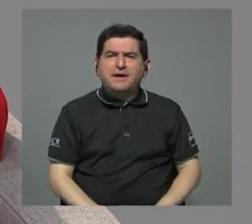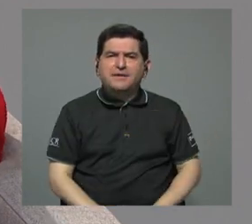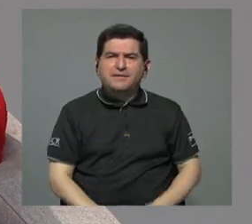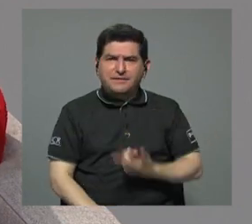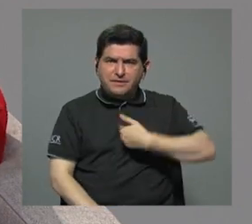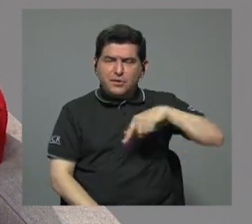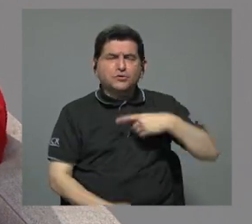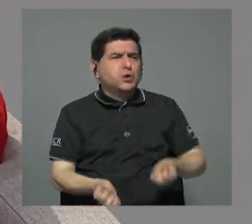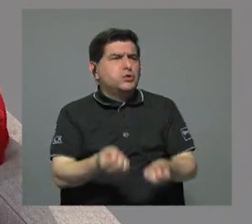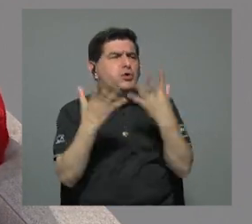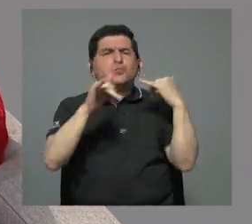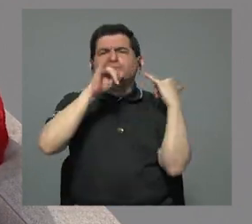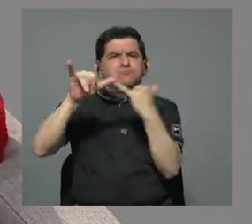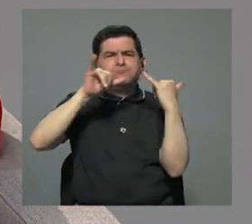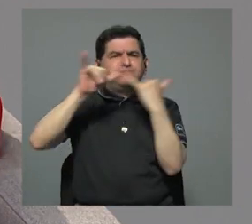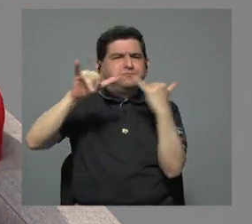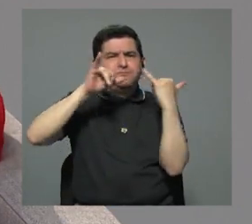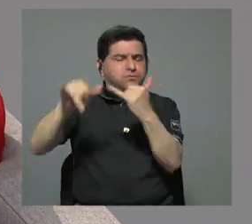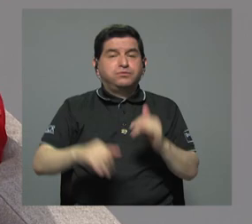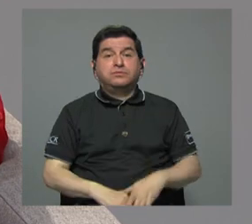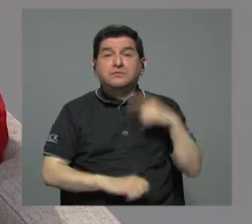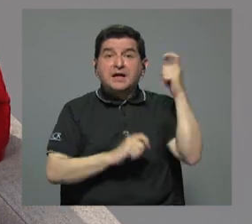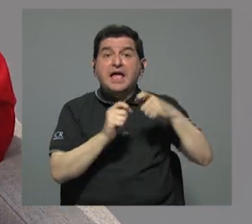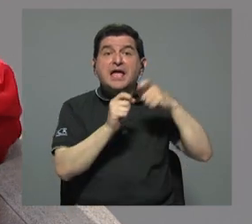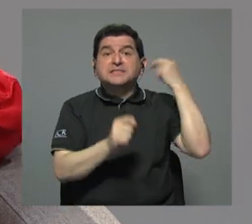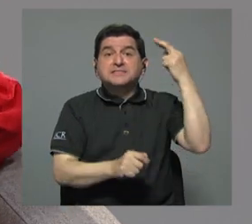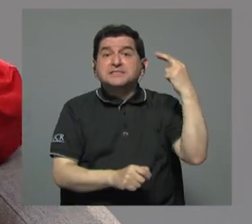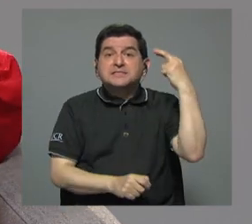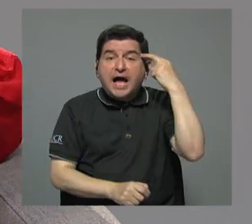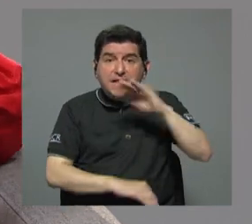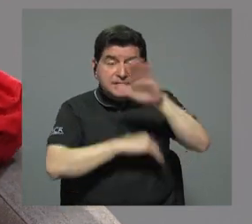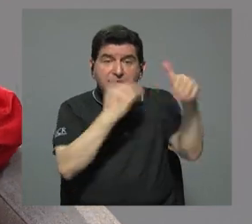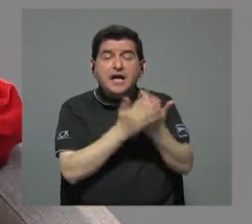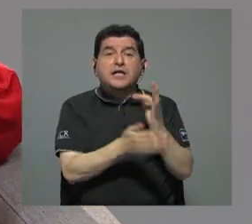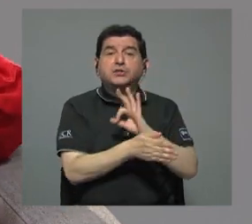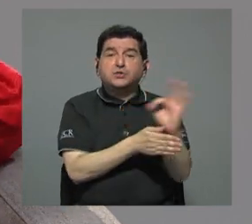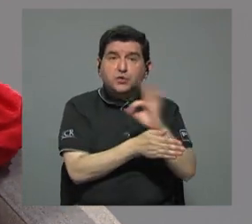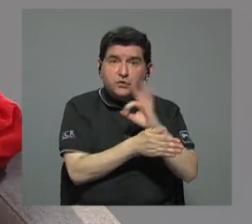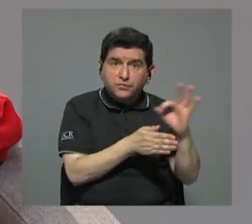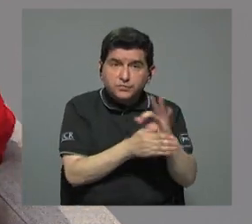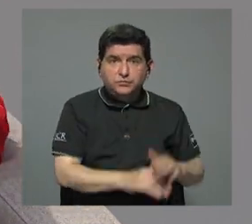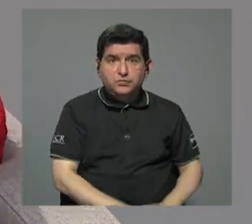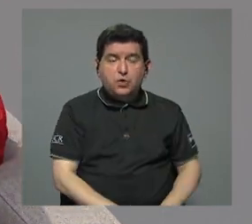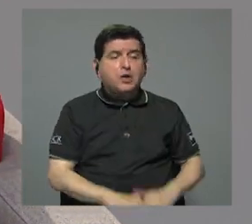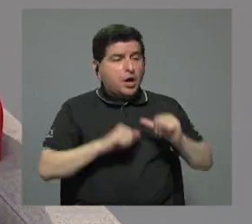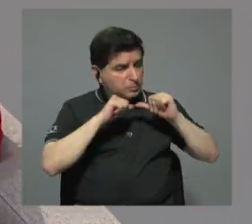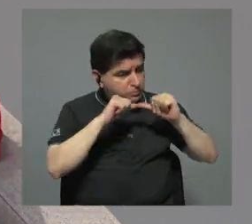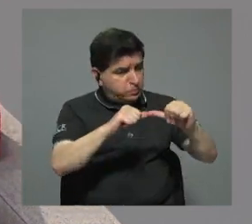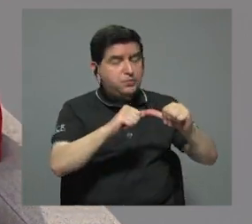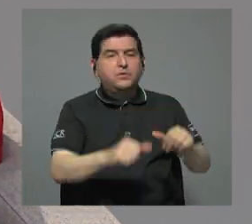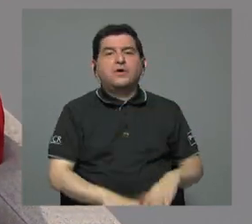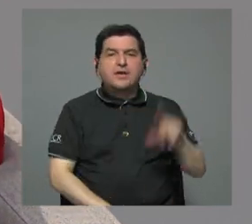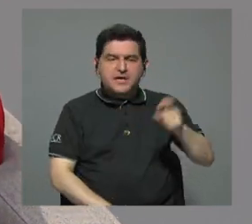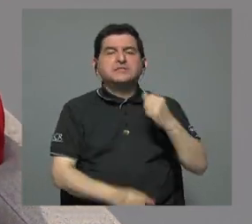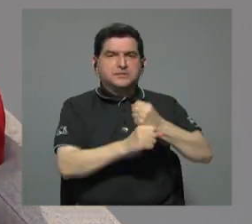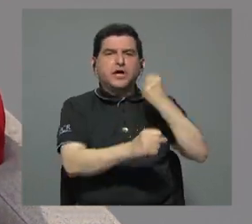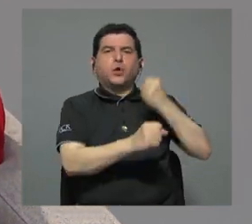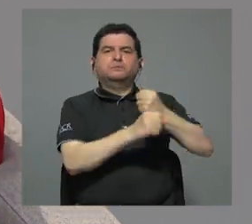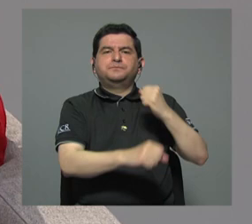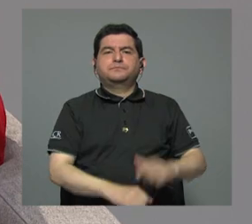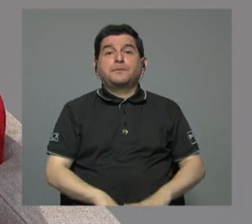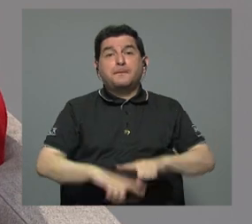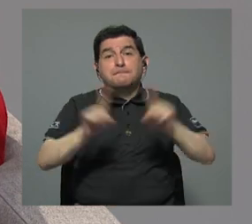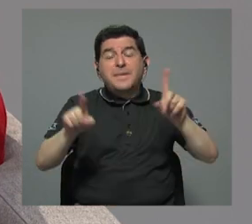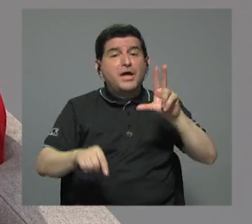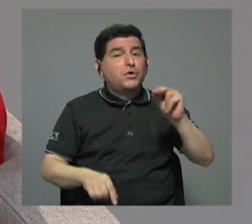hecho un montón de denuncias precisamente y en todas va funcionando vamos caminando tenemos que esforzarnos pero